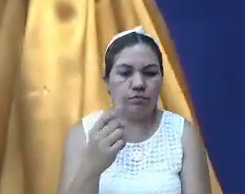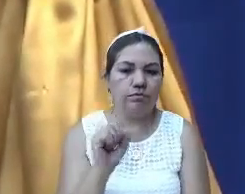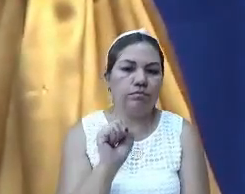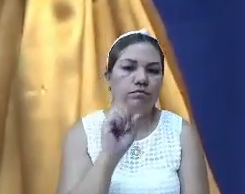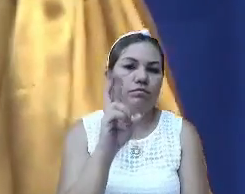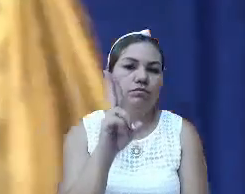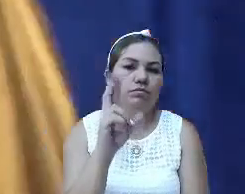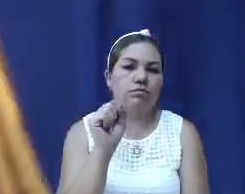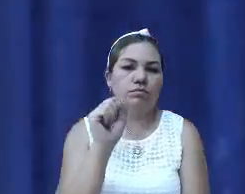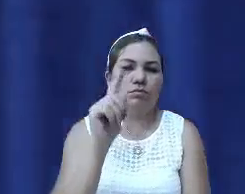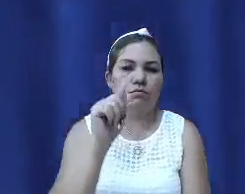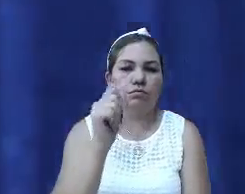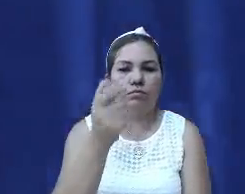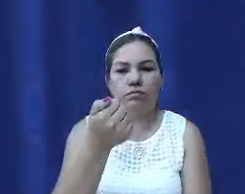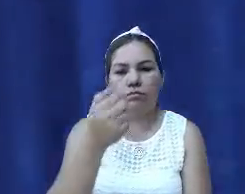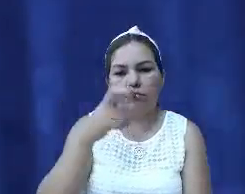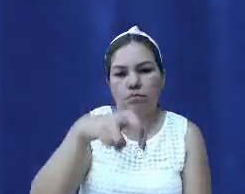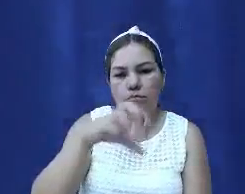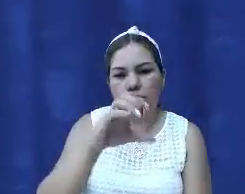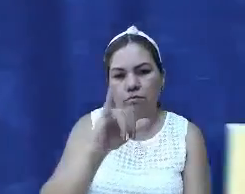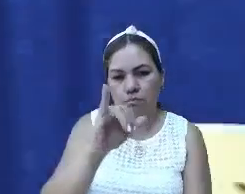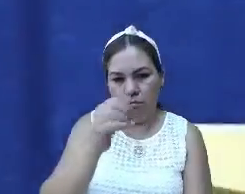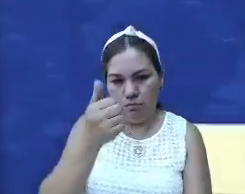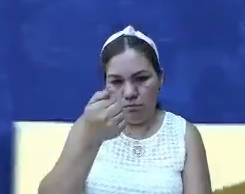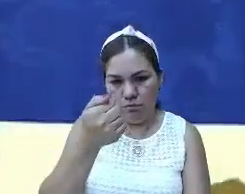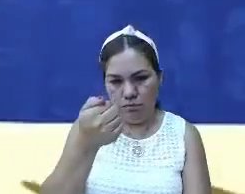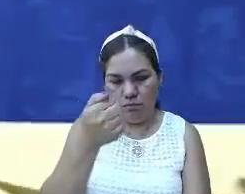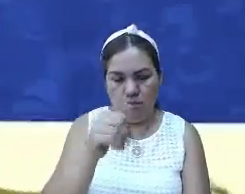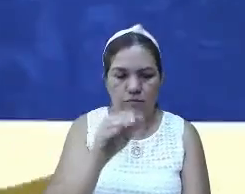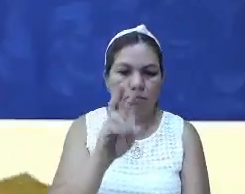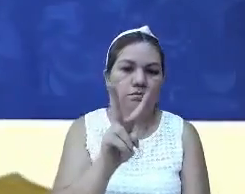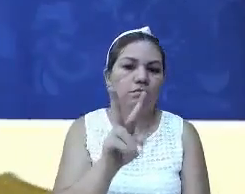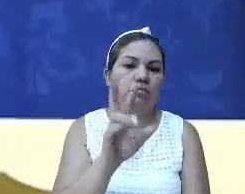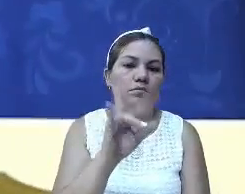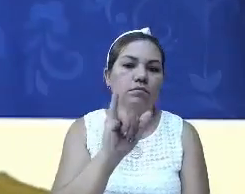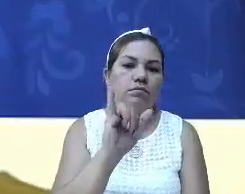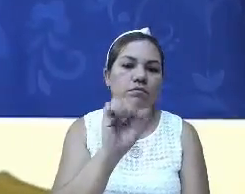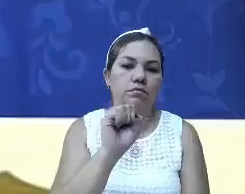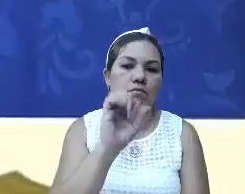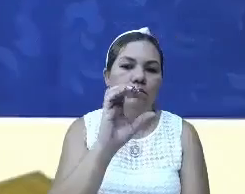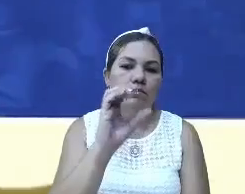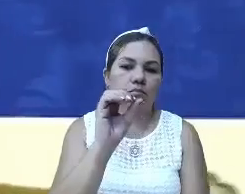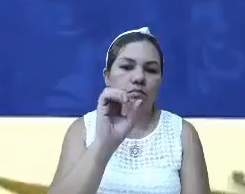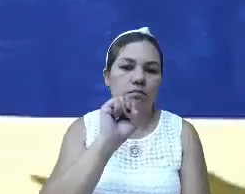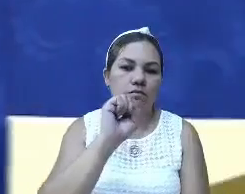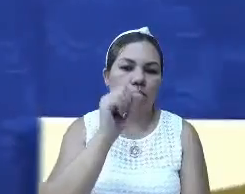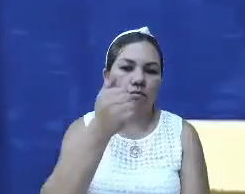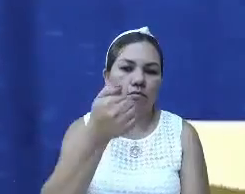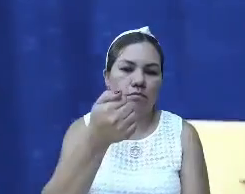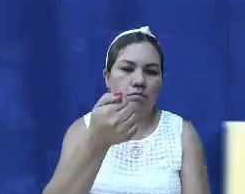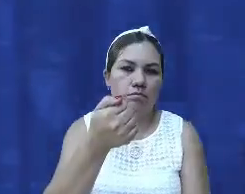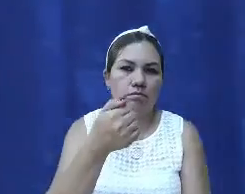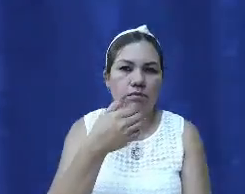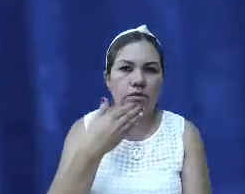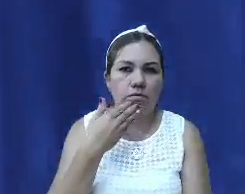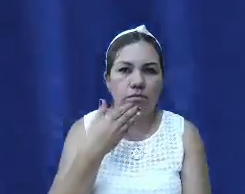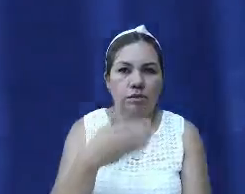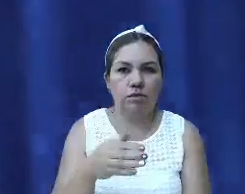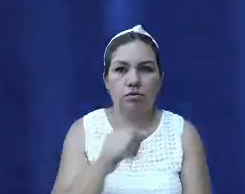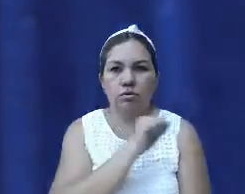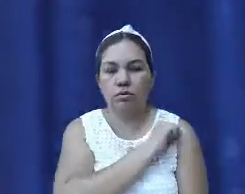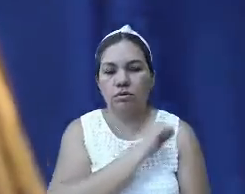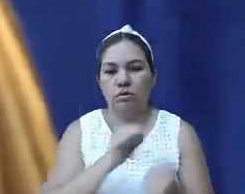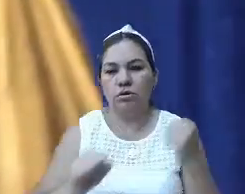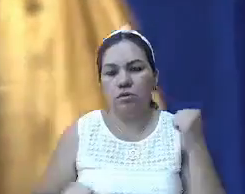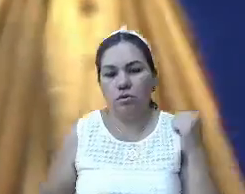sustancia viscosa, ¿verdad? Se usa para pavimentar también el asfalto. Entonces yo le pregunté al Señor: ¿con qué